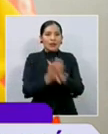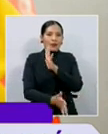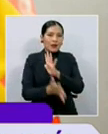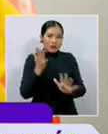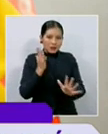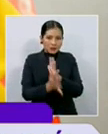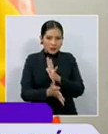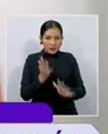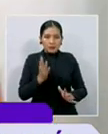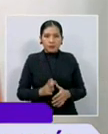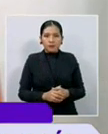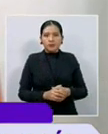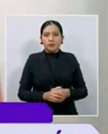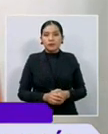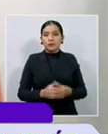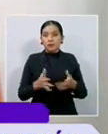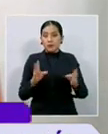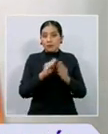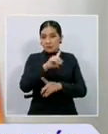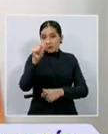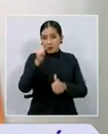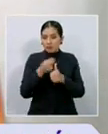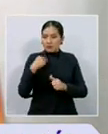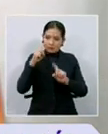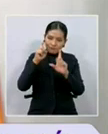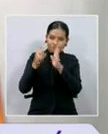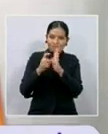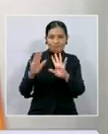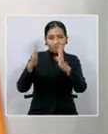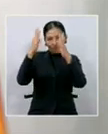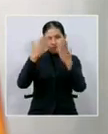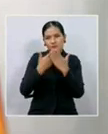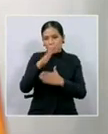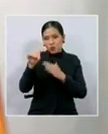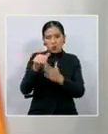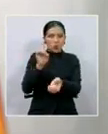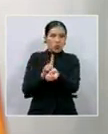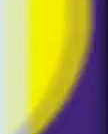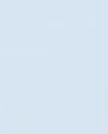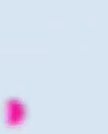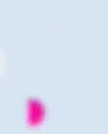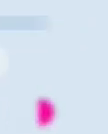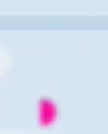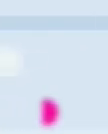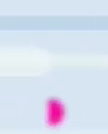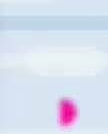gratuita. Mi sincero reconocimiento al personal de salud por semejante hazaña.